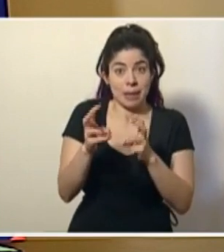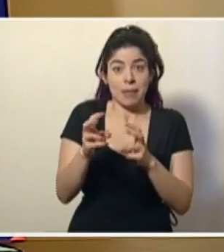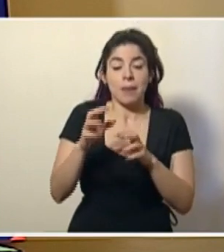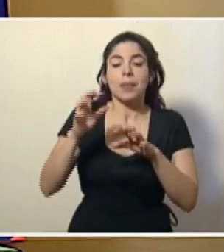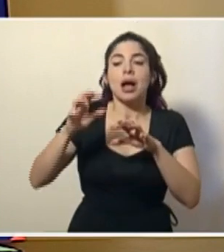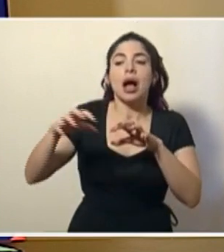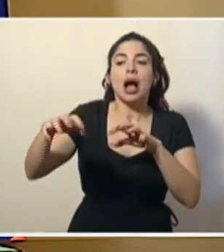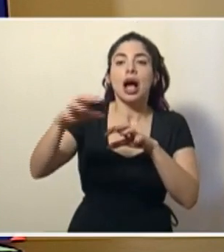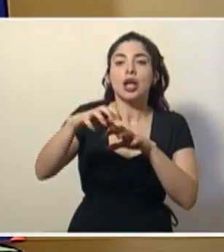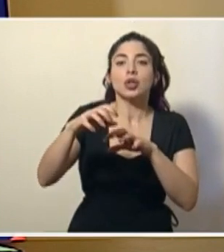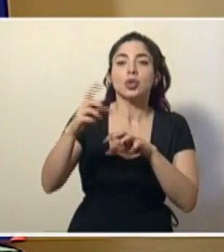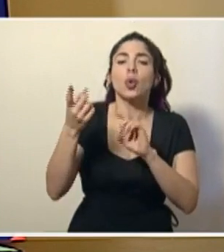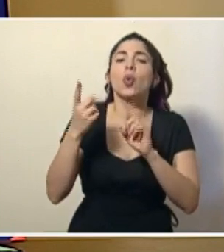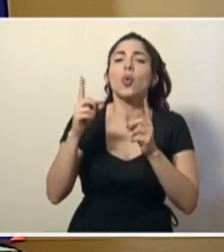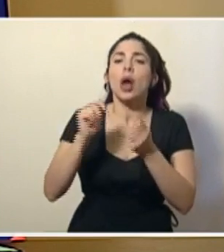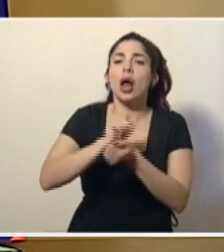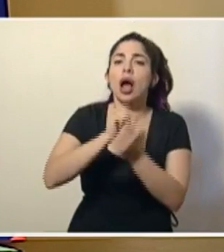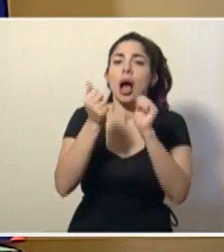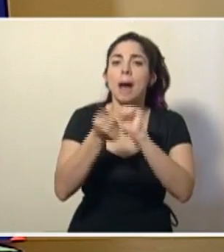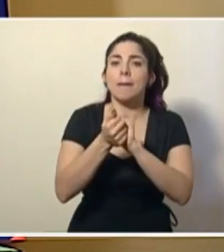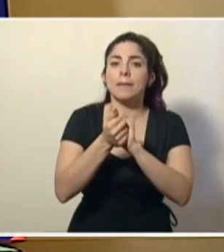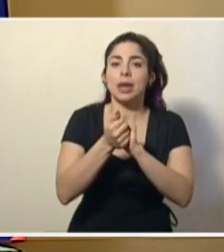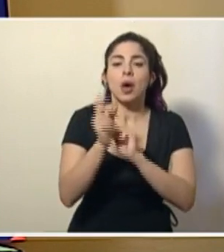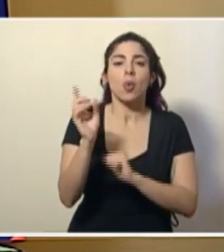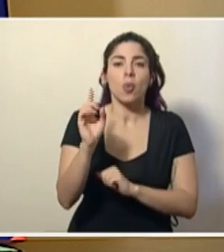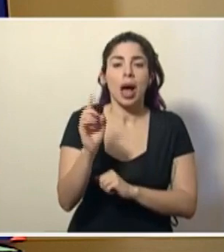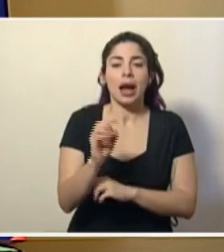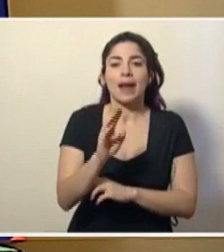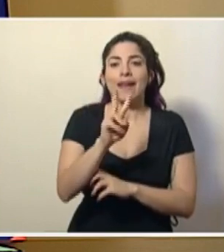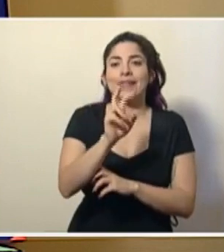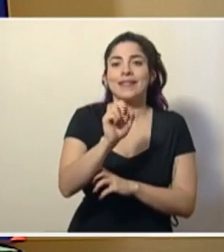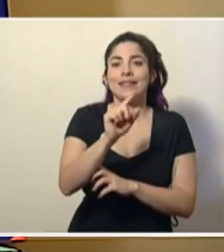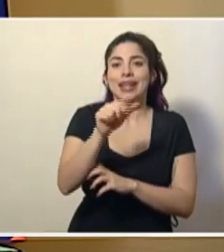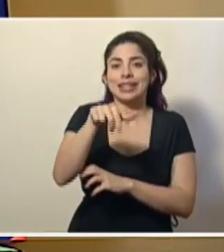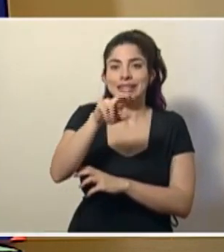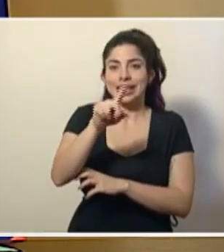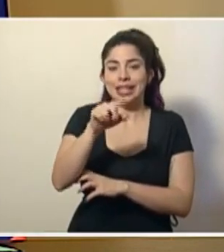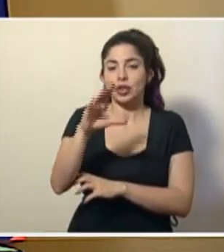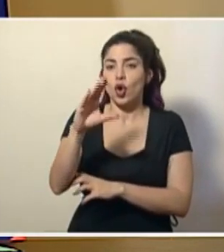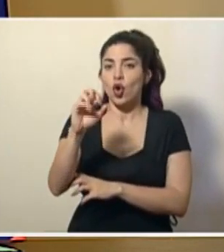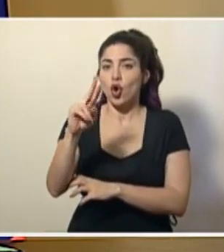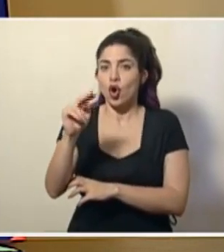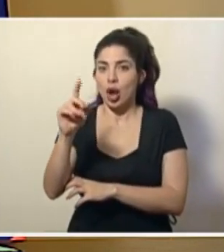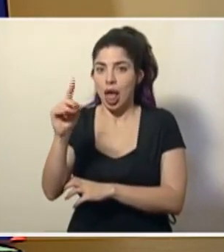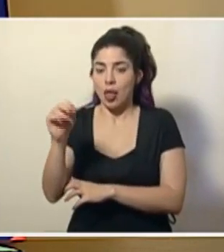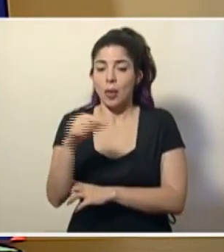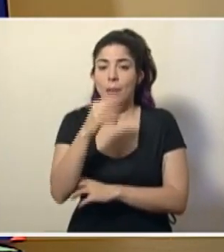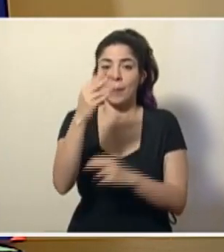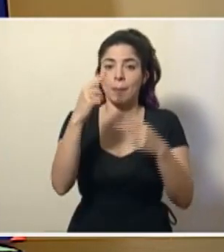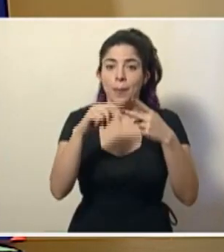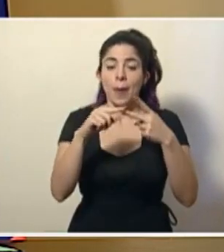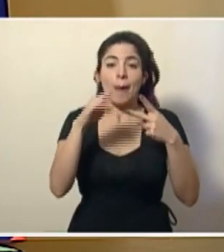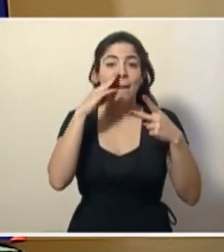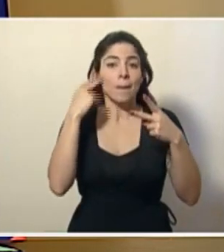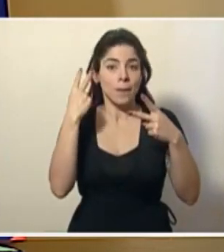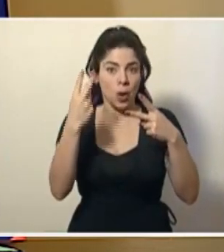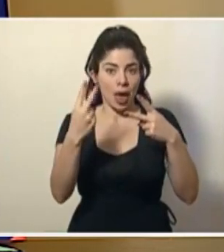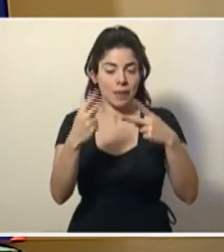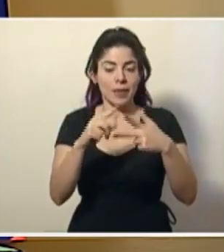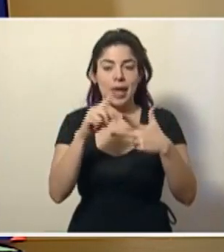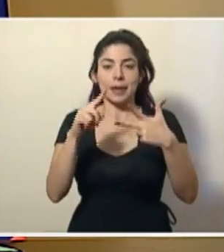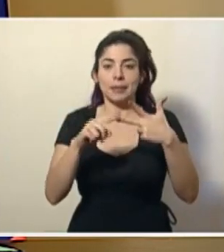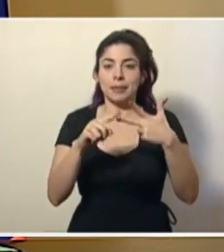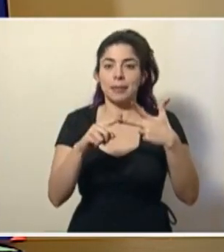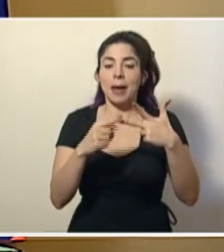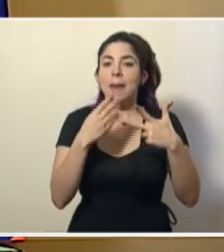los cantones que bajan de alerta son el Cantón de Vázquez de Coronado, el Cantón de Moravia y el